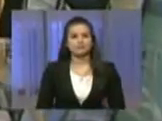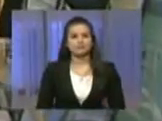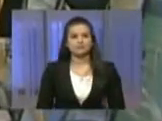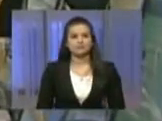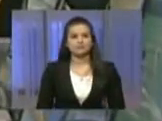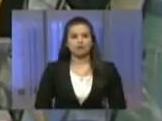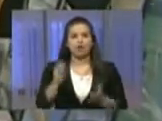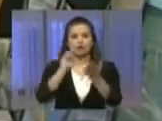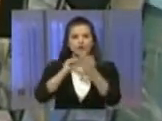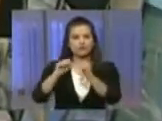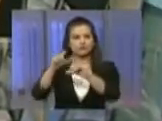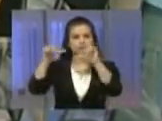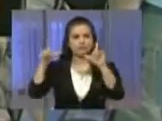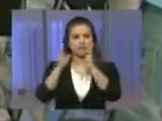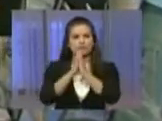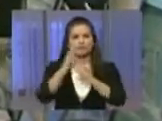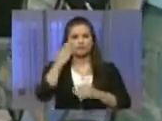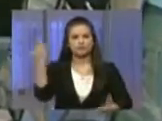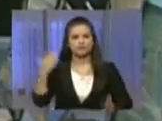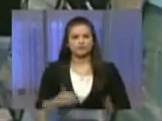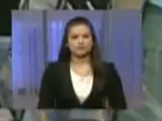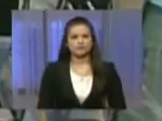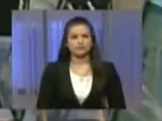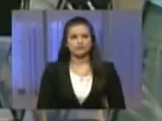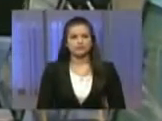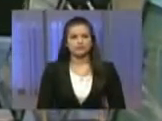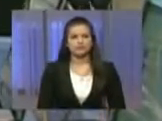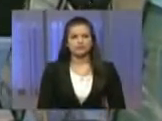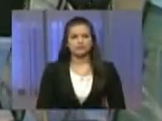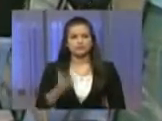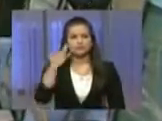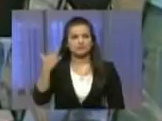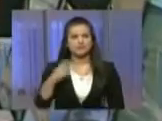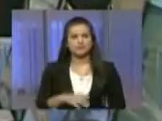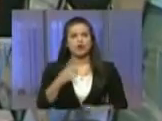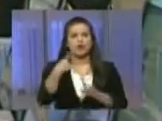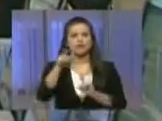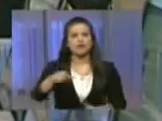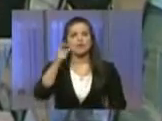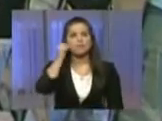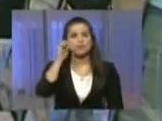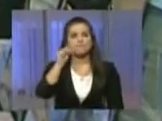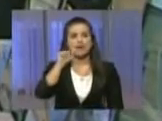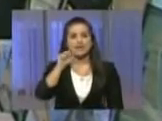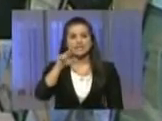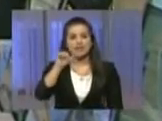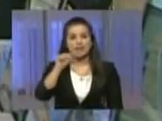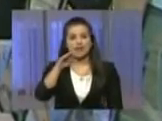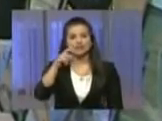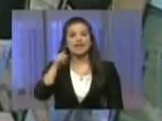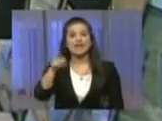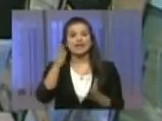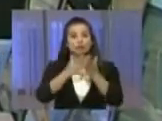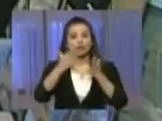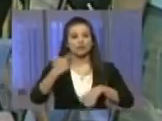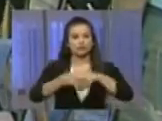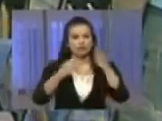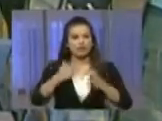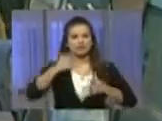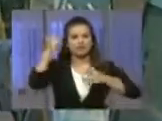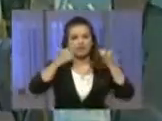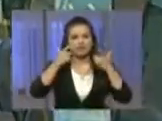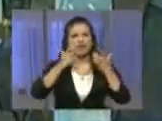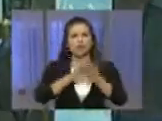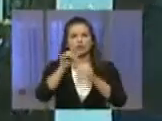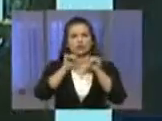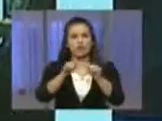para acá exactamente María bals venezolana bolivariana estudiante revolucionario y chavista siguiendo el legado del